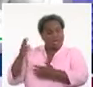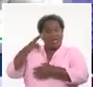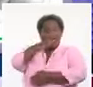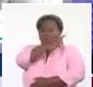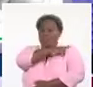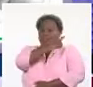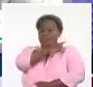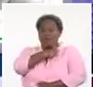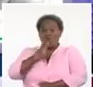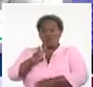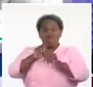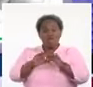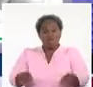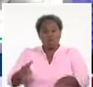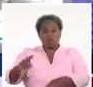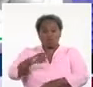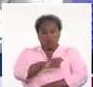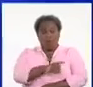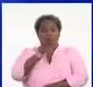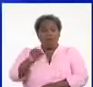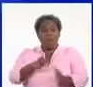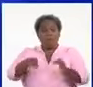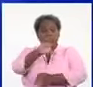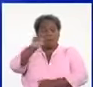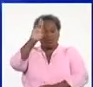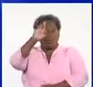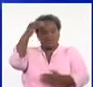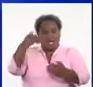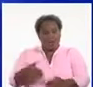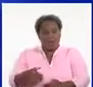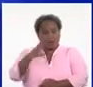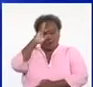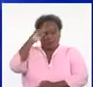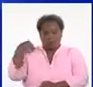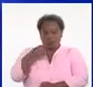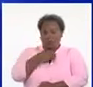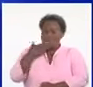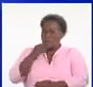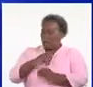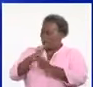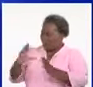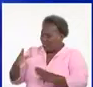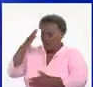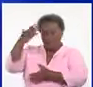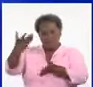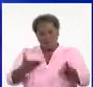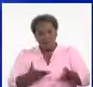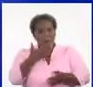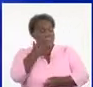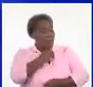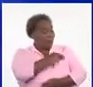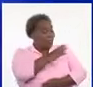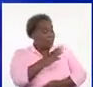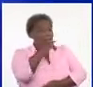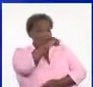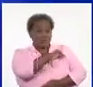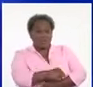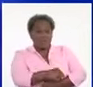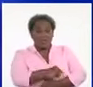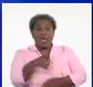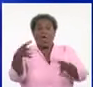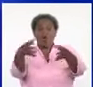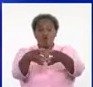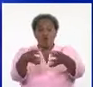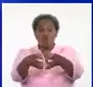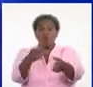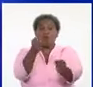de epidemiología del Ministerio de Salud Pública. Doctor, muy buenos días y bienvenido. Buenos días, Gisela, a ti, al equipo que hace